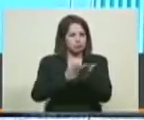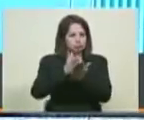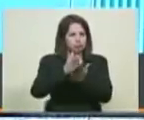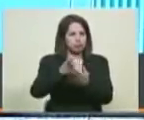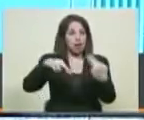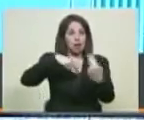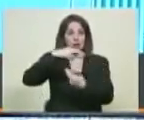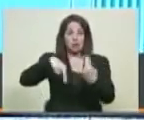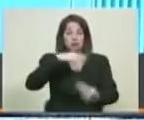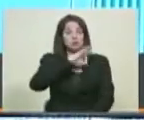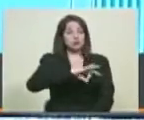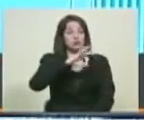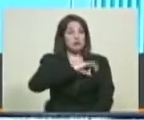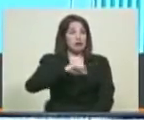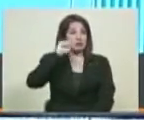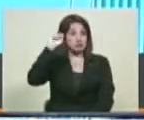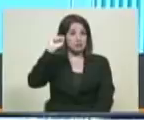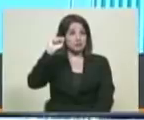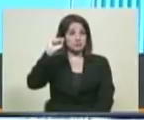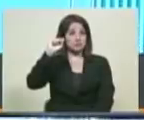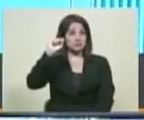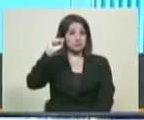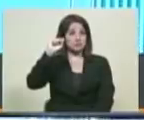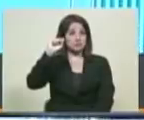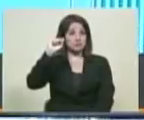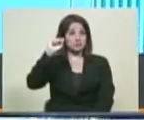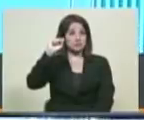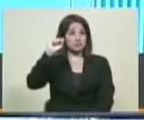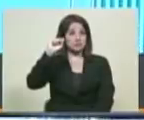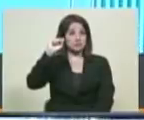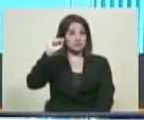revolución socialista, de la revolución...